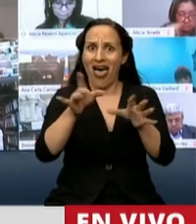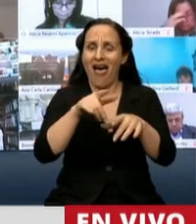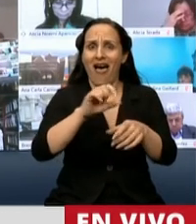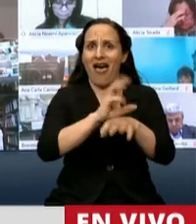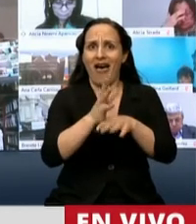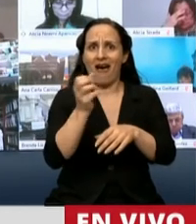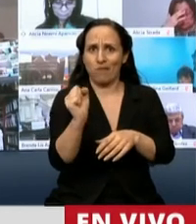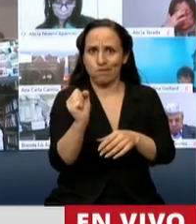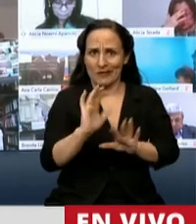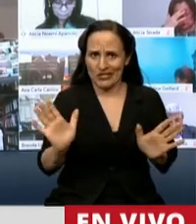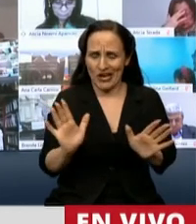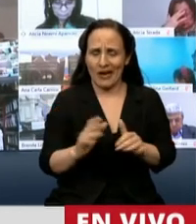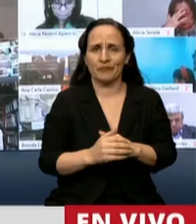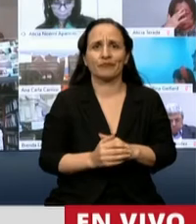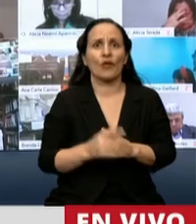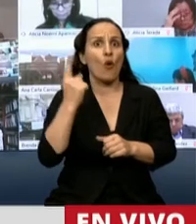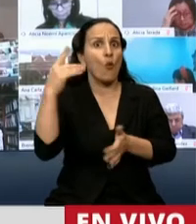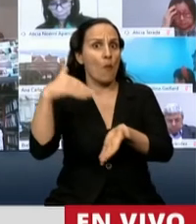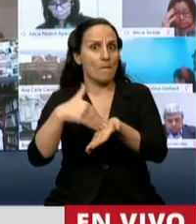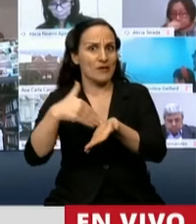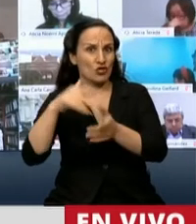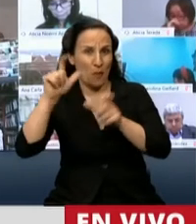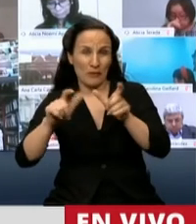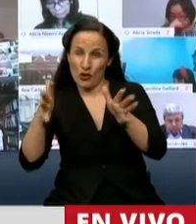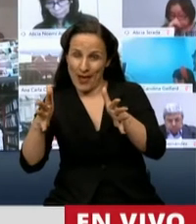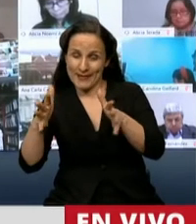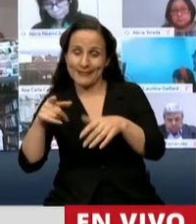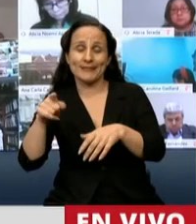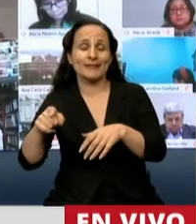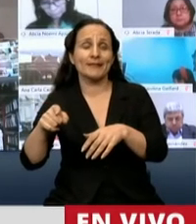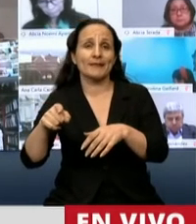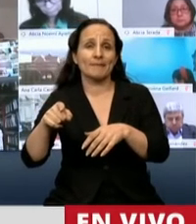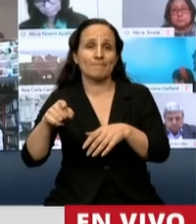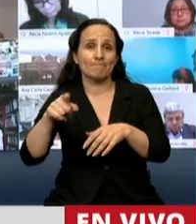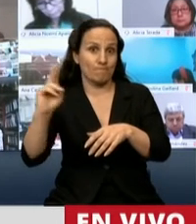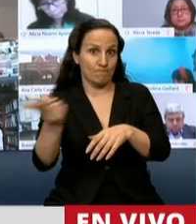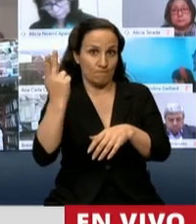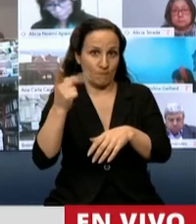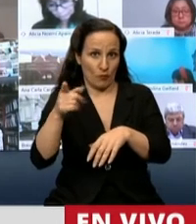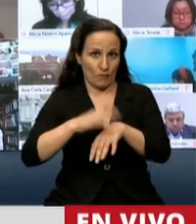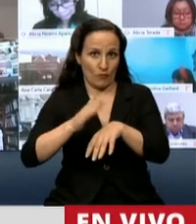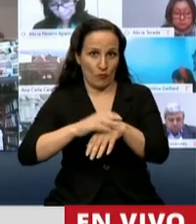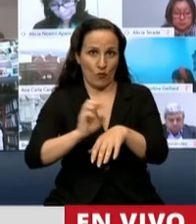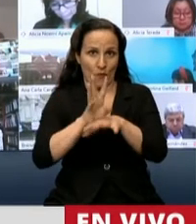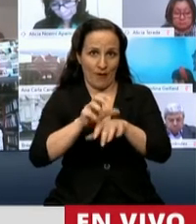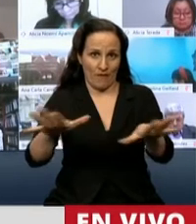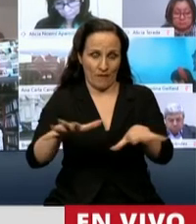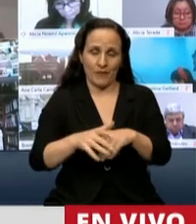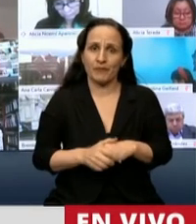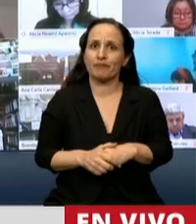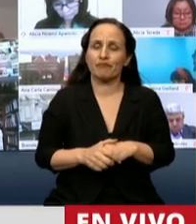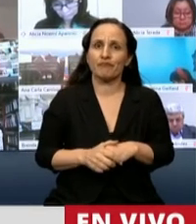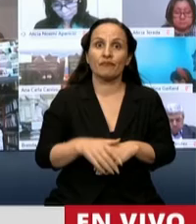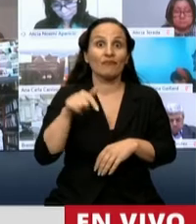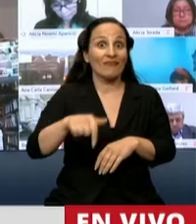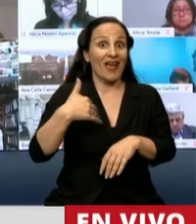momento. 1 millón de personas aproximadamente han perdido la vida. Los números en